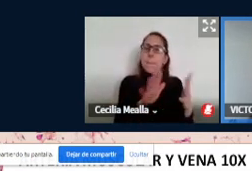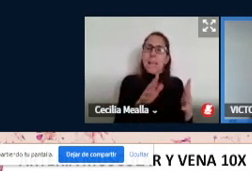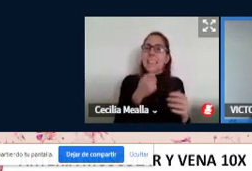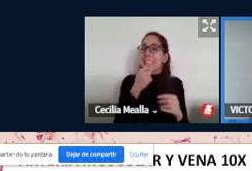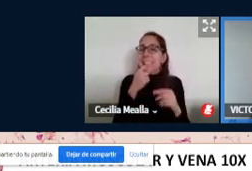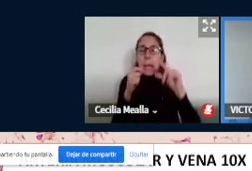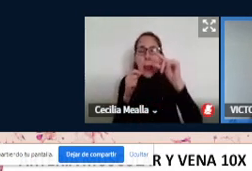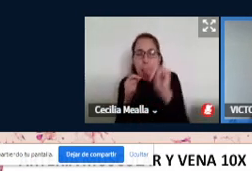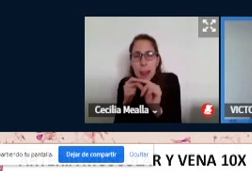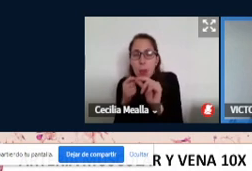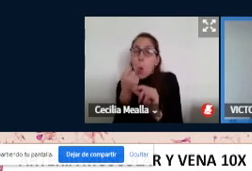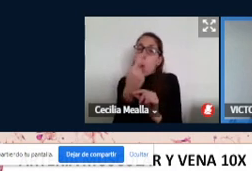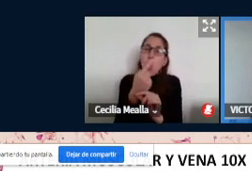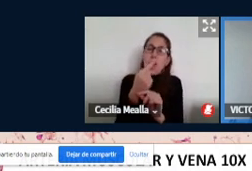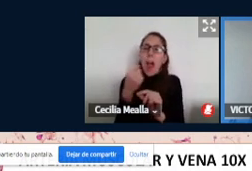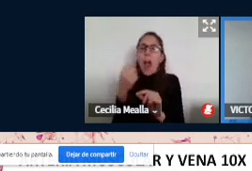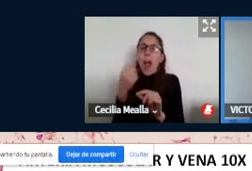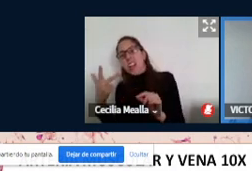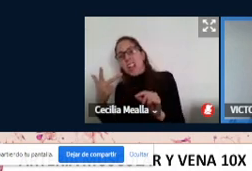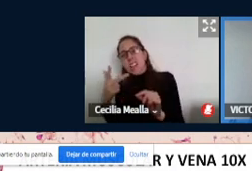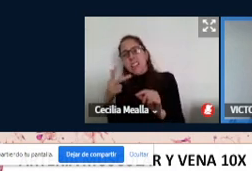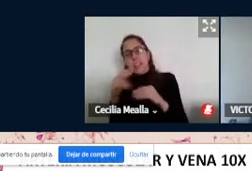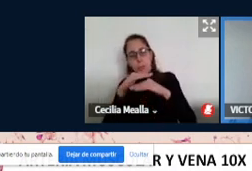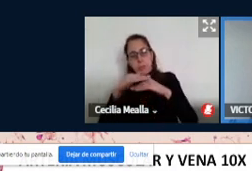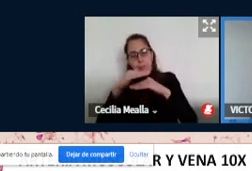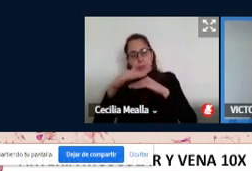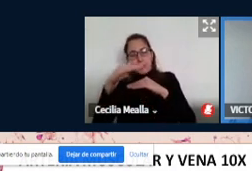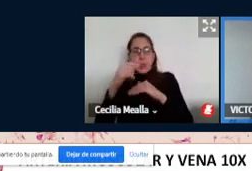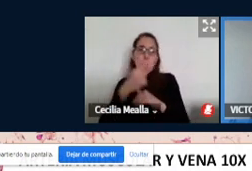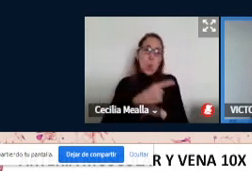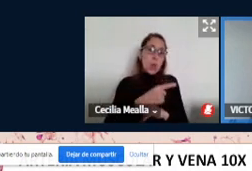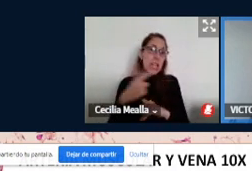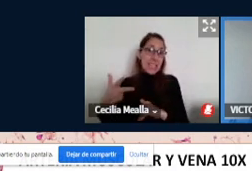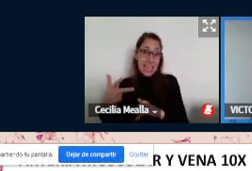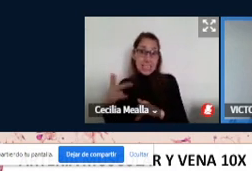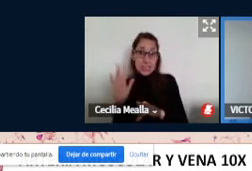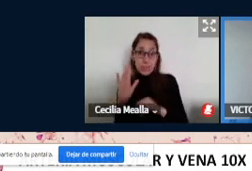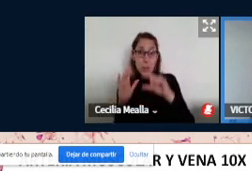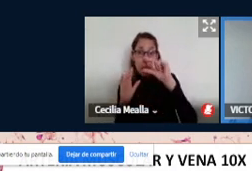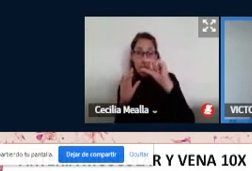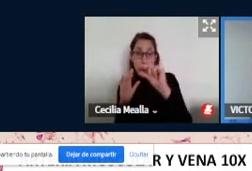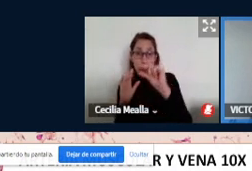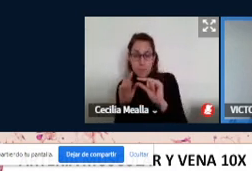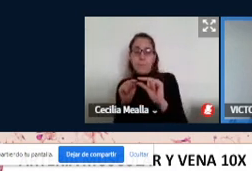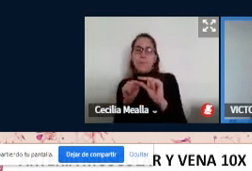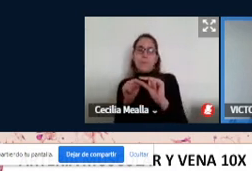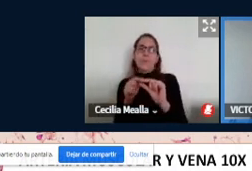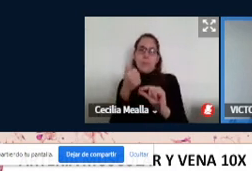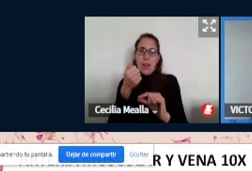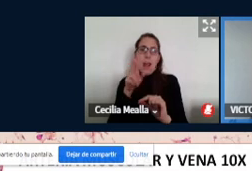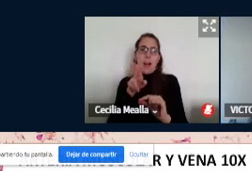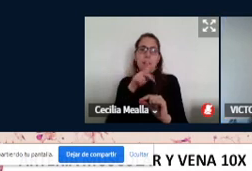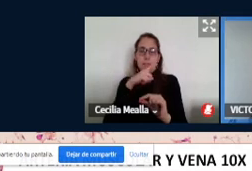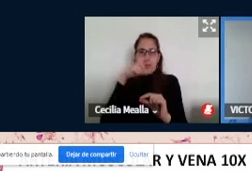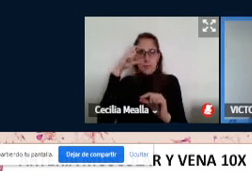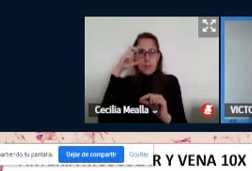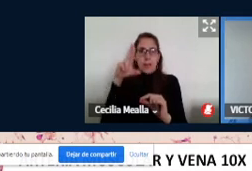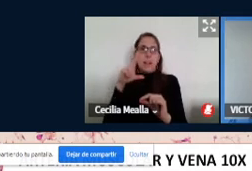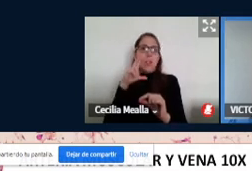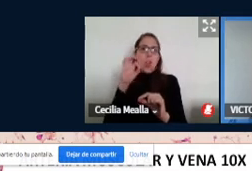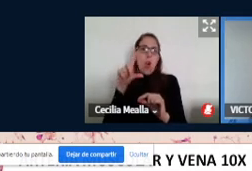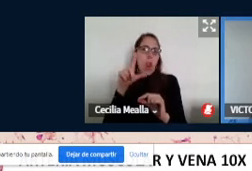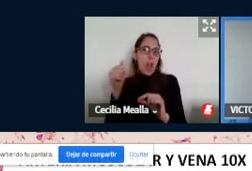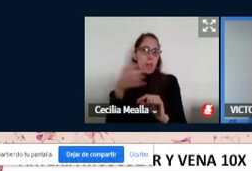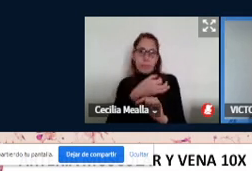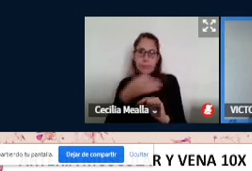1 y 3 capas de célula, ¿sí? Entre 1 y 3 capas de células, ya estamos hablando de arteriolas.